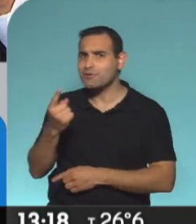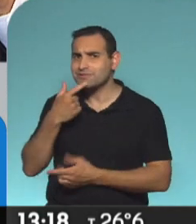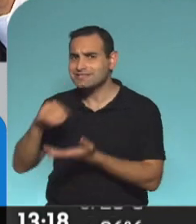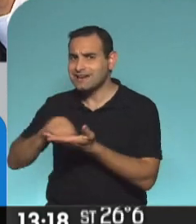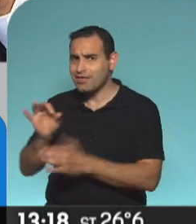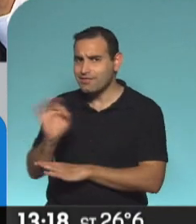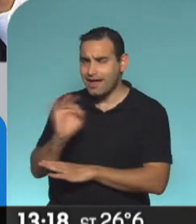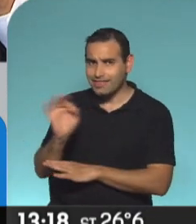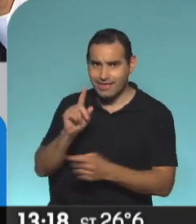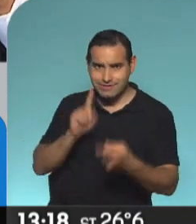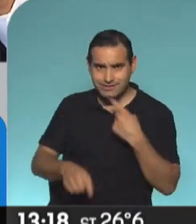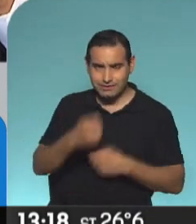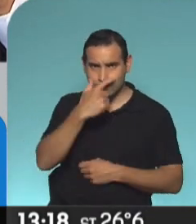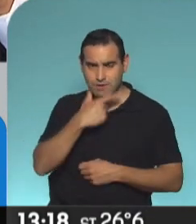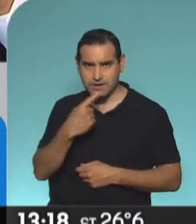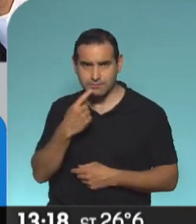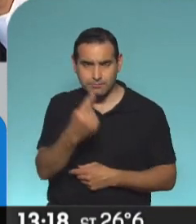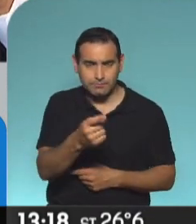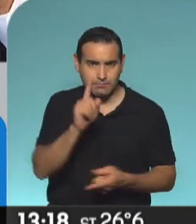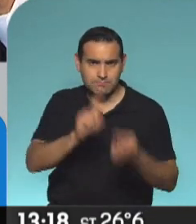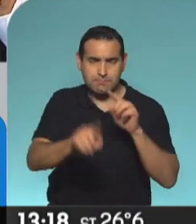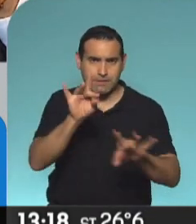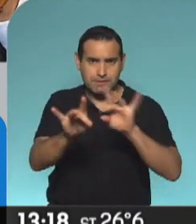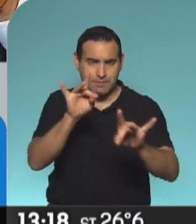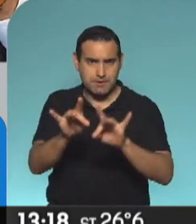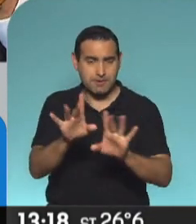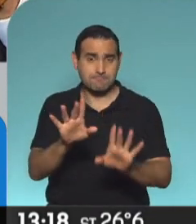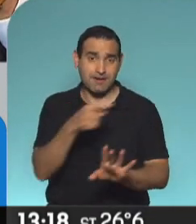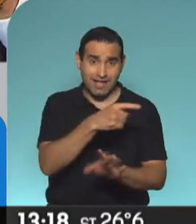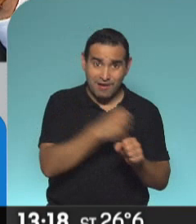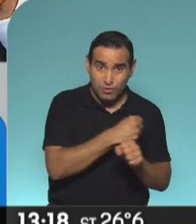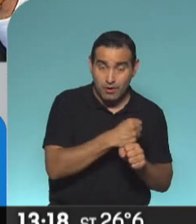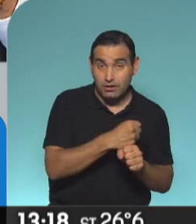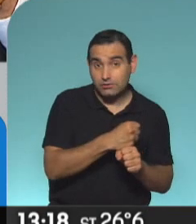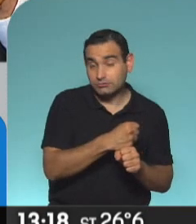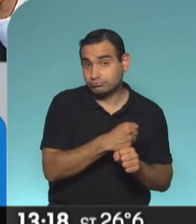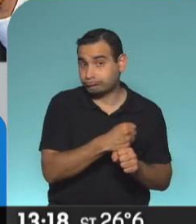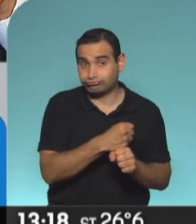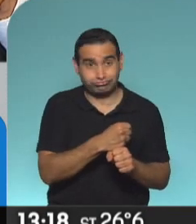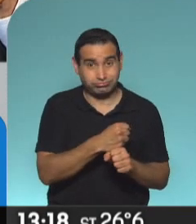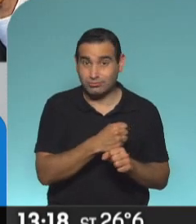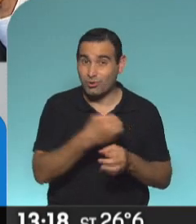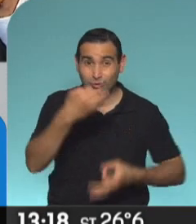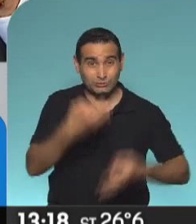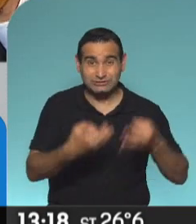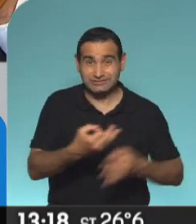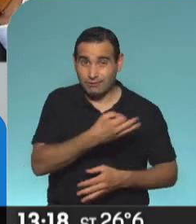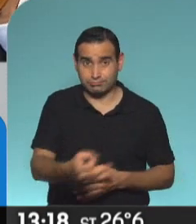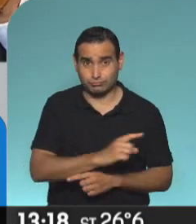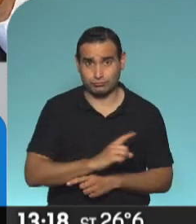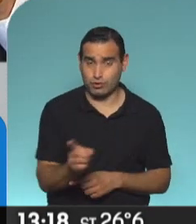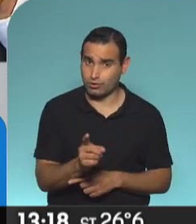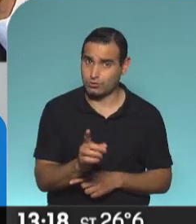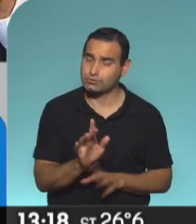que es la intervención más importante que fija nuestra Constitución, realmente vamos a asistir a un escenario de inseguridad jurídica descomunal. Yo